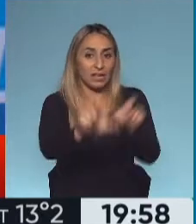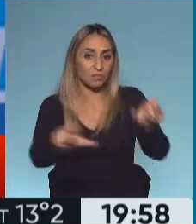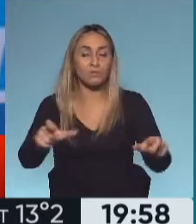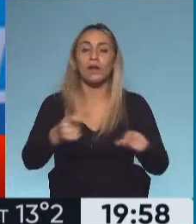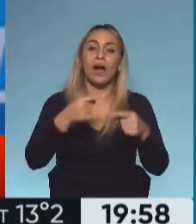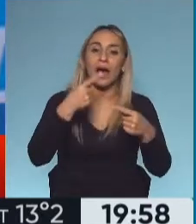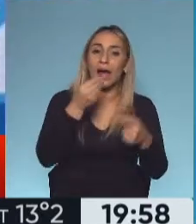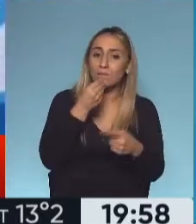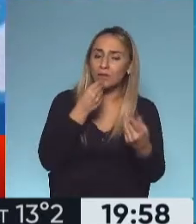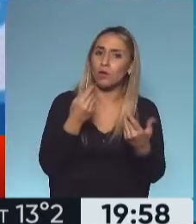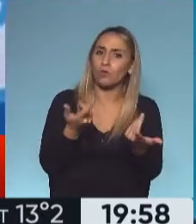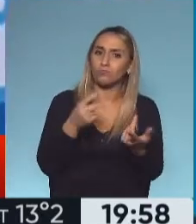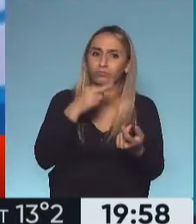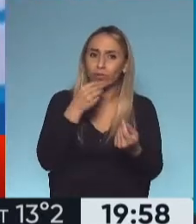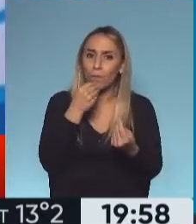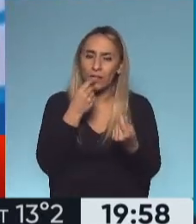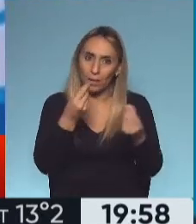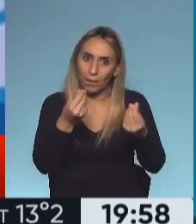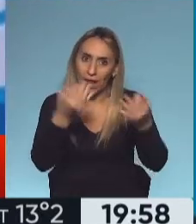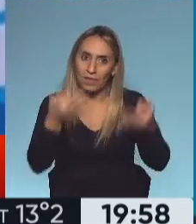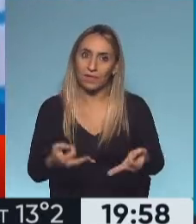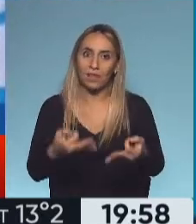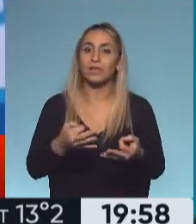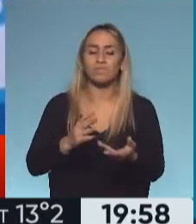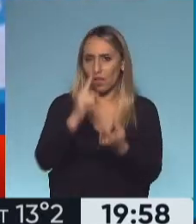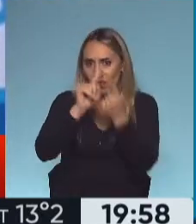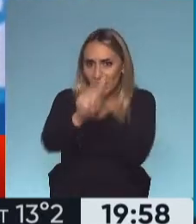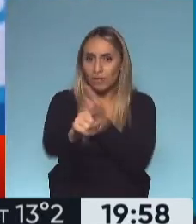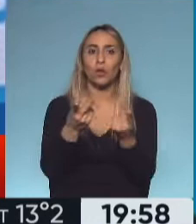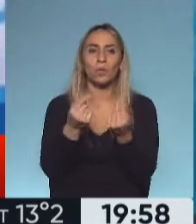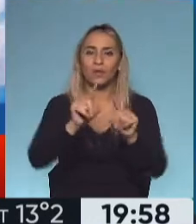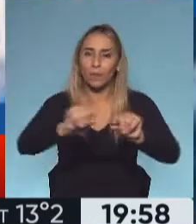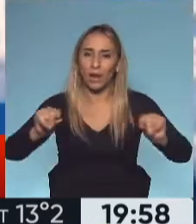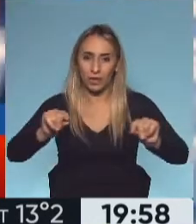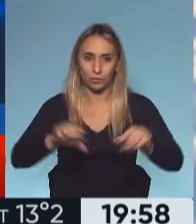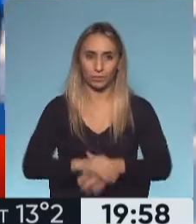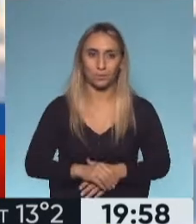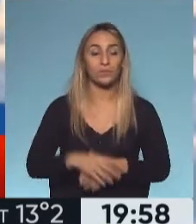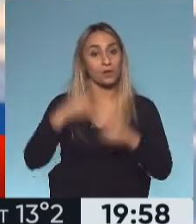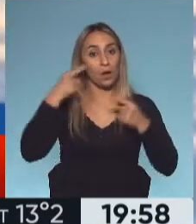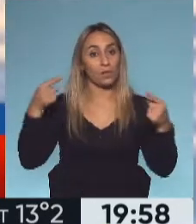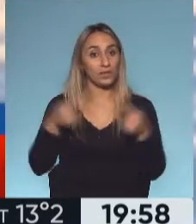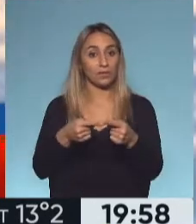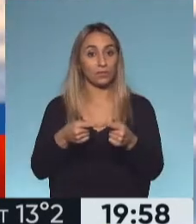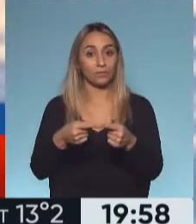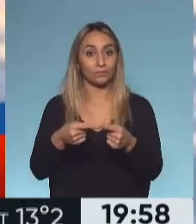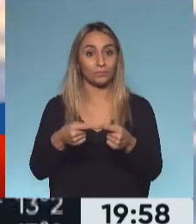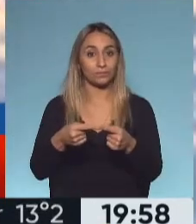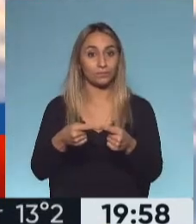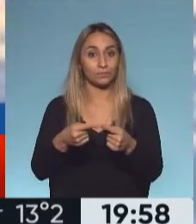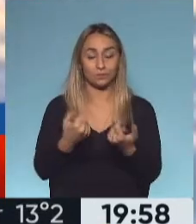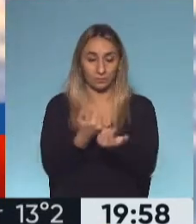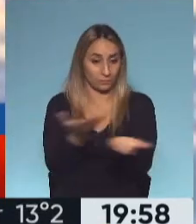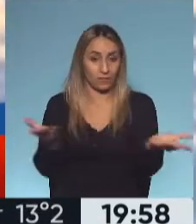frescos a precios accesibles y sin intermediarios. Sí, el Mercado Federal Ambulante lo que busca fundamentalmente es llegar a